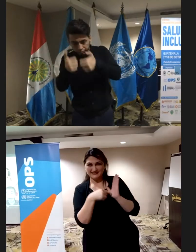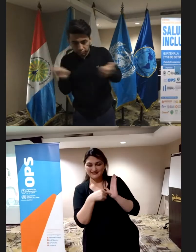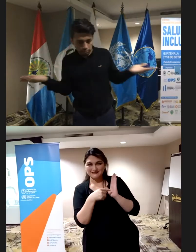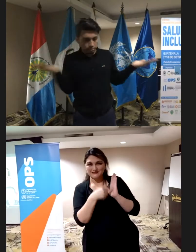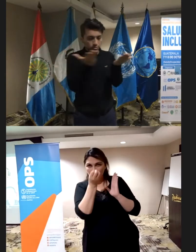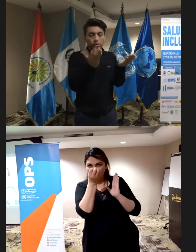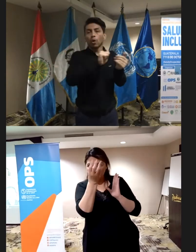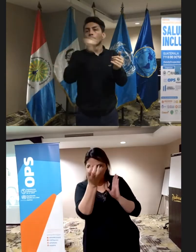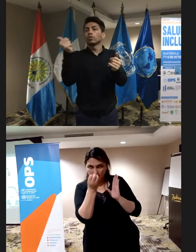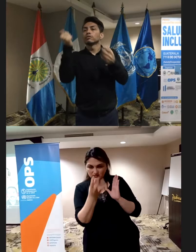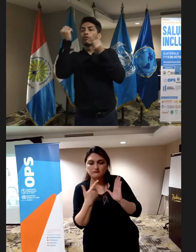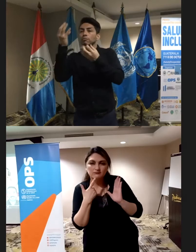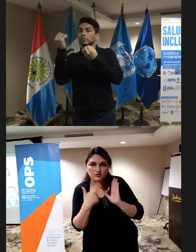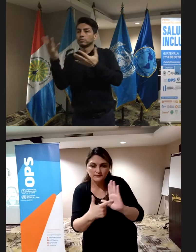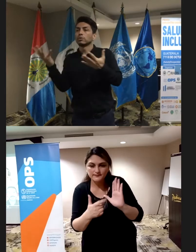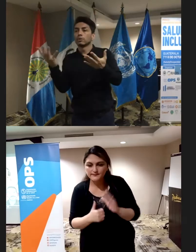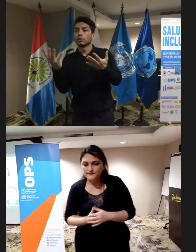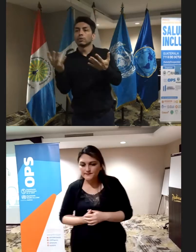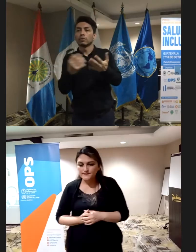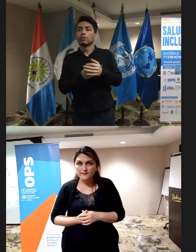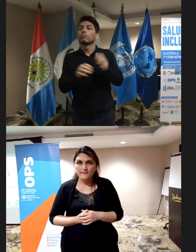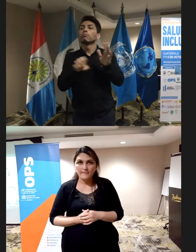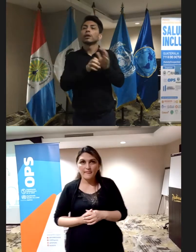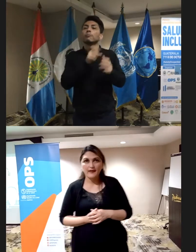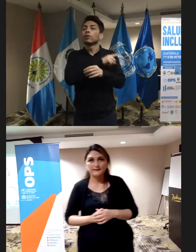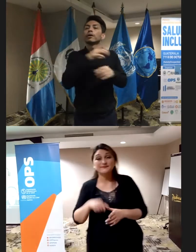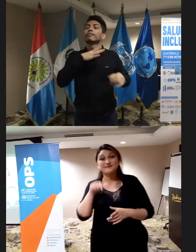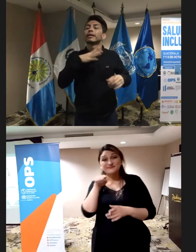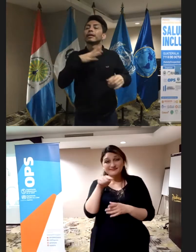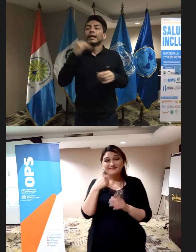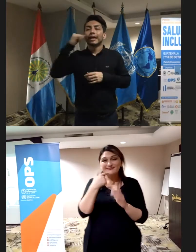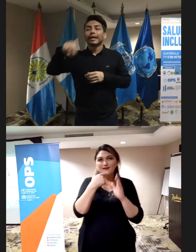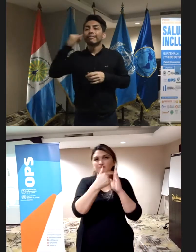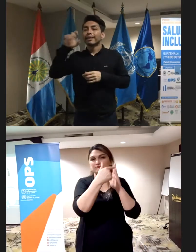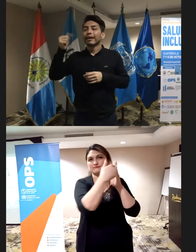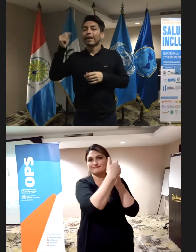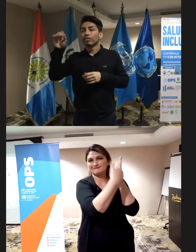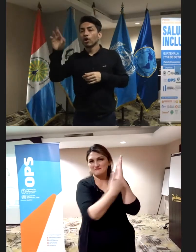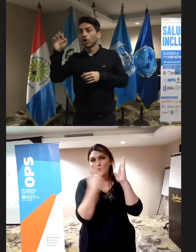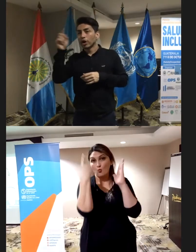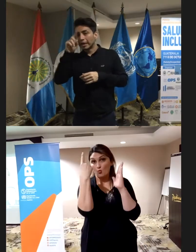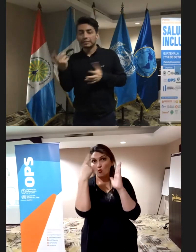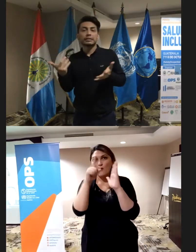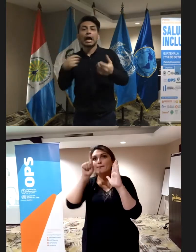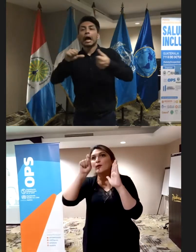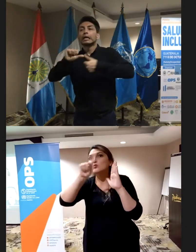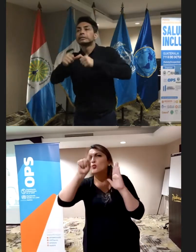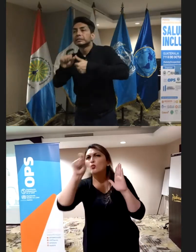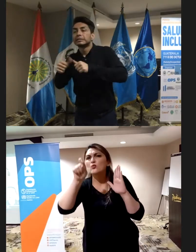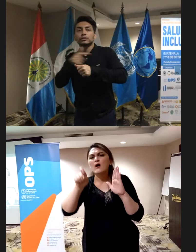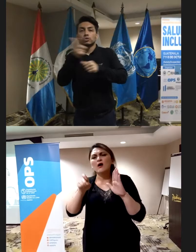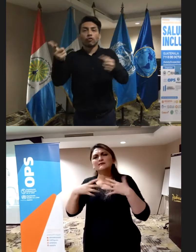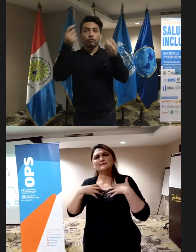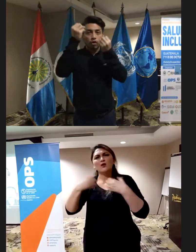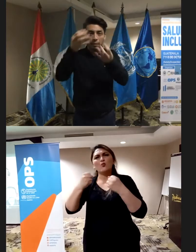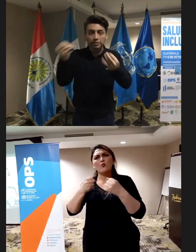ejemplo, al desglosar los indicadores de resultados, como por ejemplo el acceso a la salud, lo que nos interesa aquí,